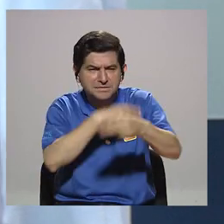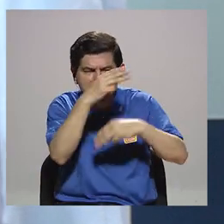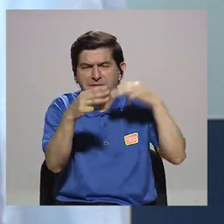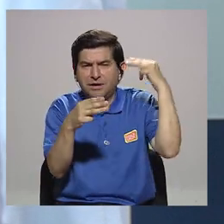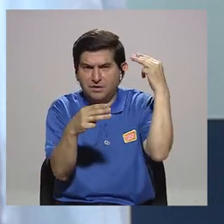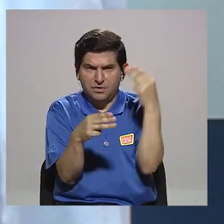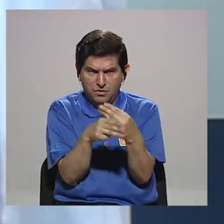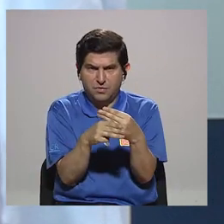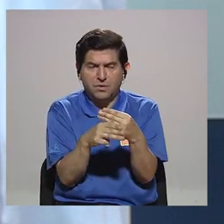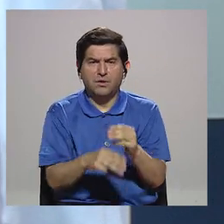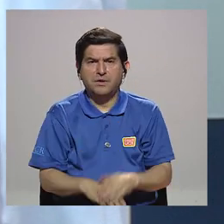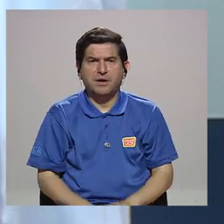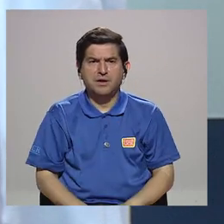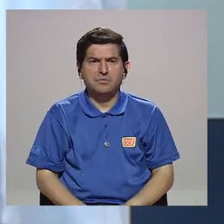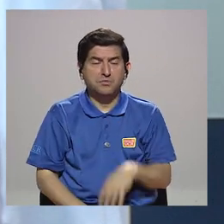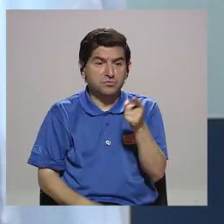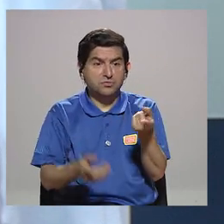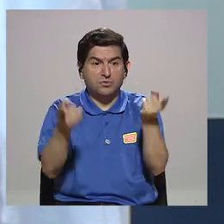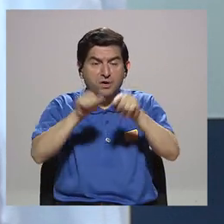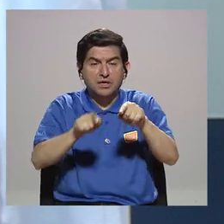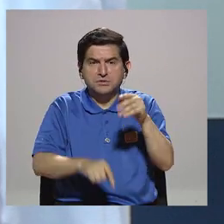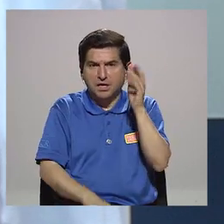ahora el mundo se está